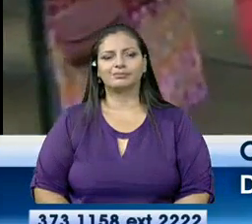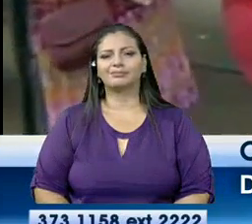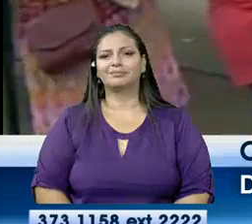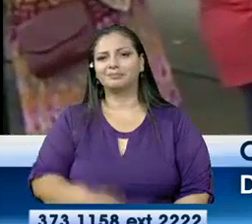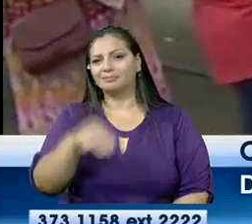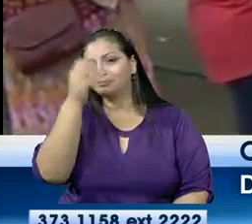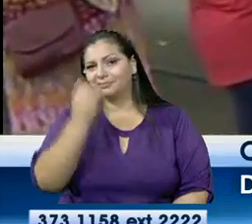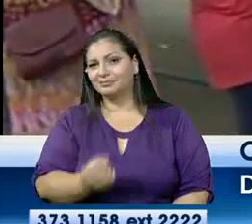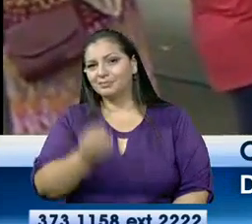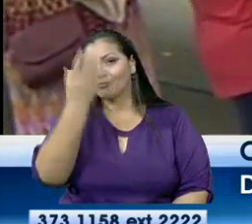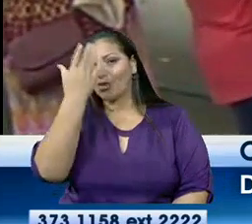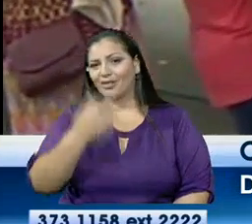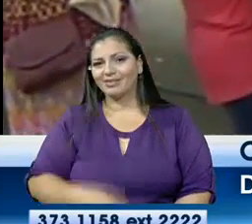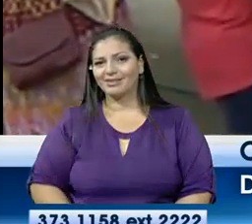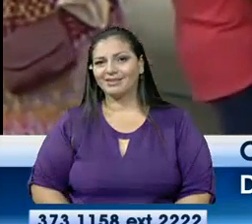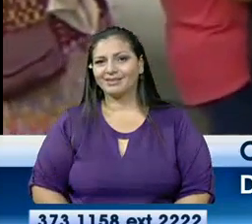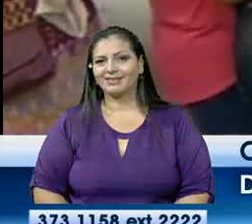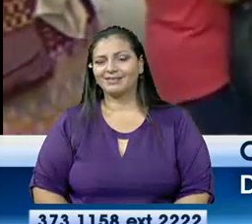días. Nos indicaban